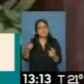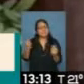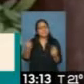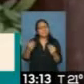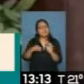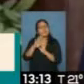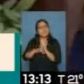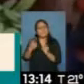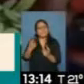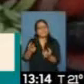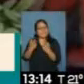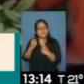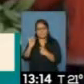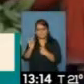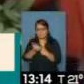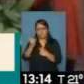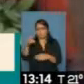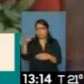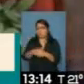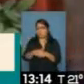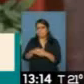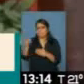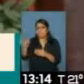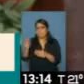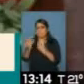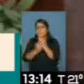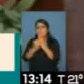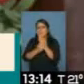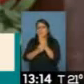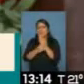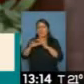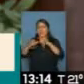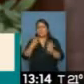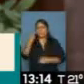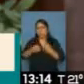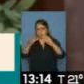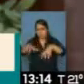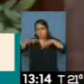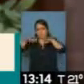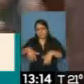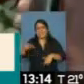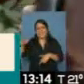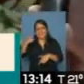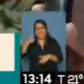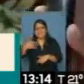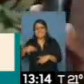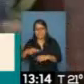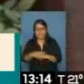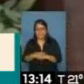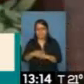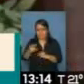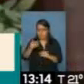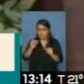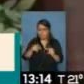necesario, que intervenga como autoridad de aplicación el Ministerio de la Producción, que es el órgano naturalmente competente. ¿Además eso está en la nueva